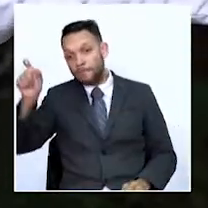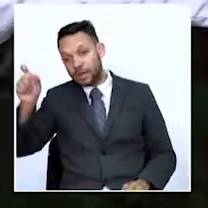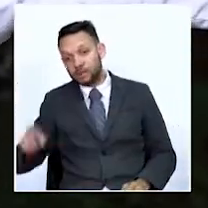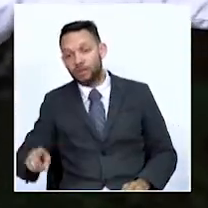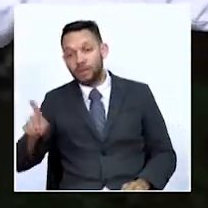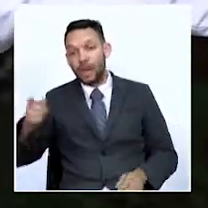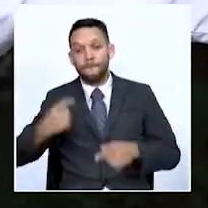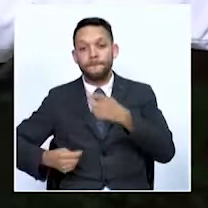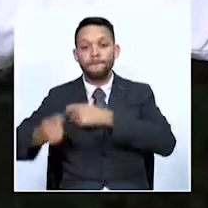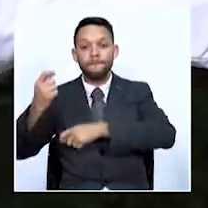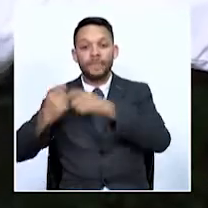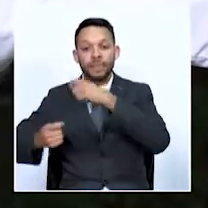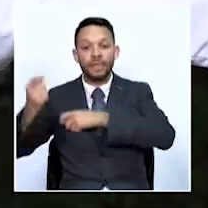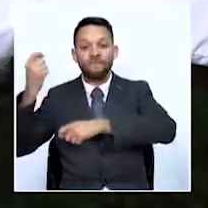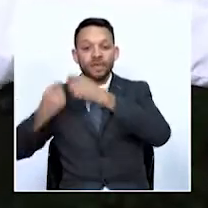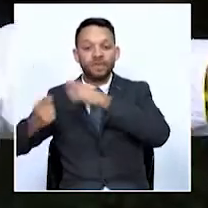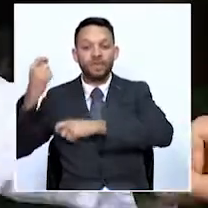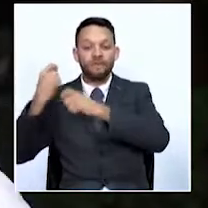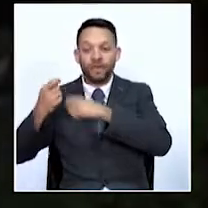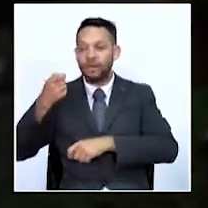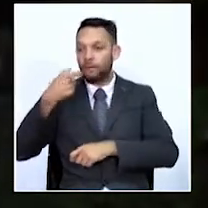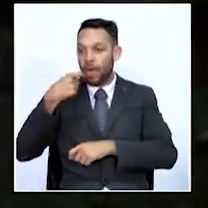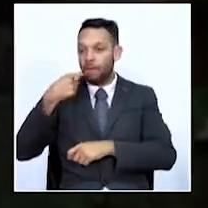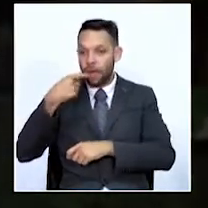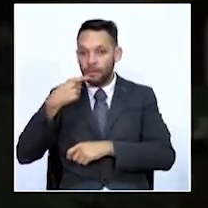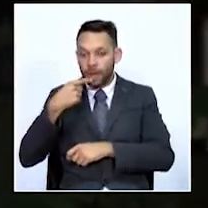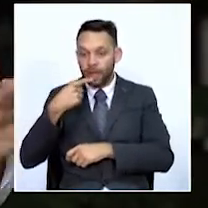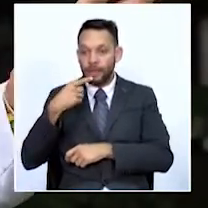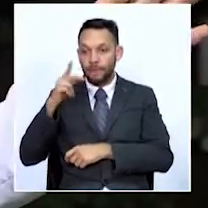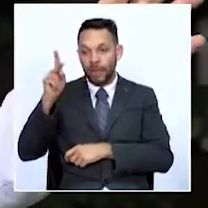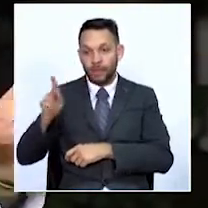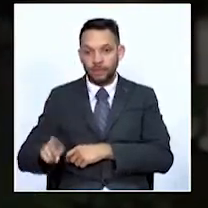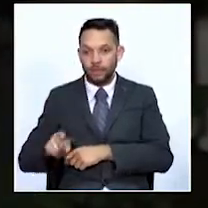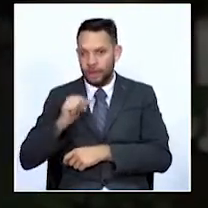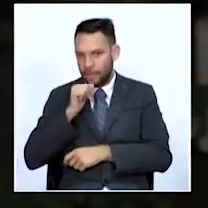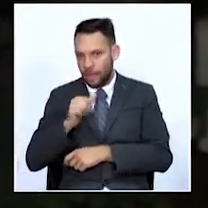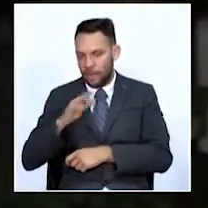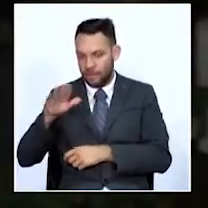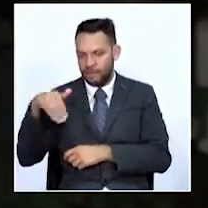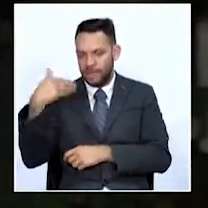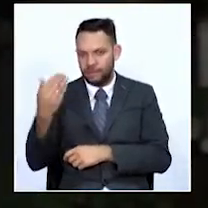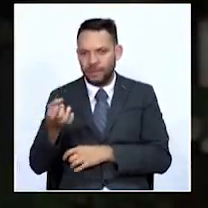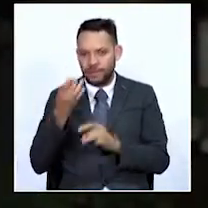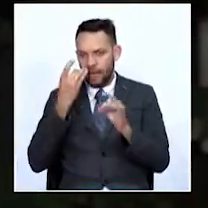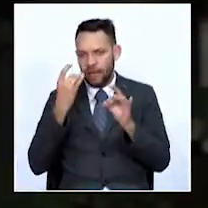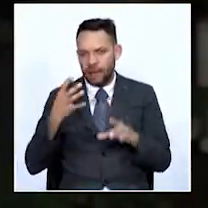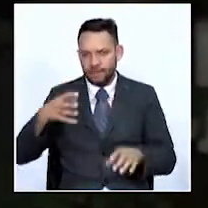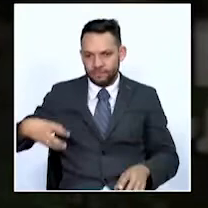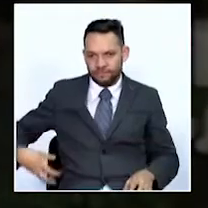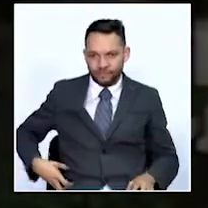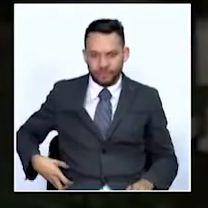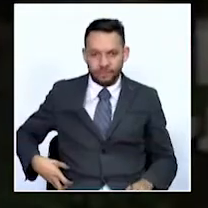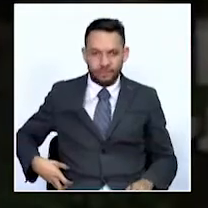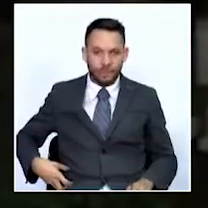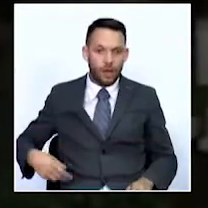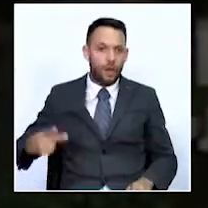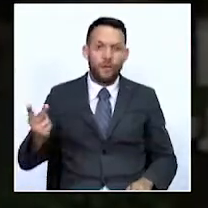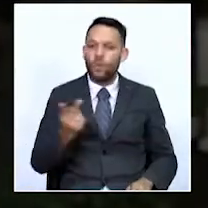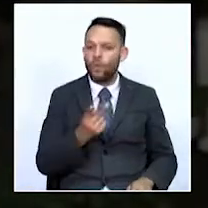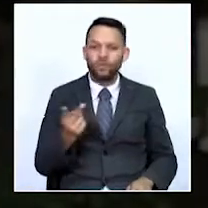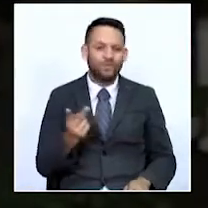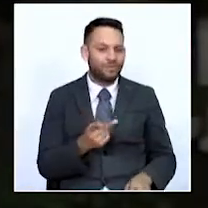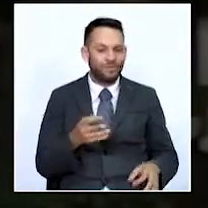hospital haciendo tratamientos de 4 millones de pesos semanales? Y el viacrucis de la persona con la falla renal.